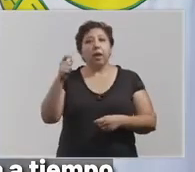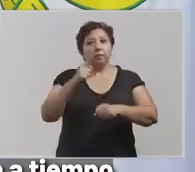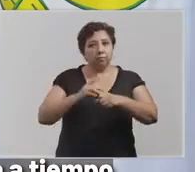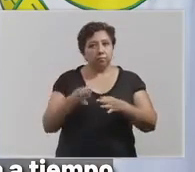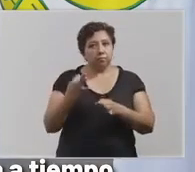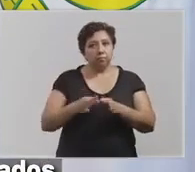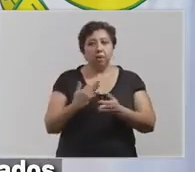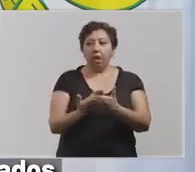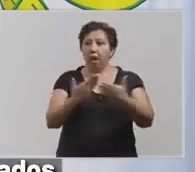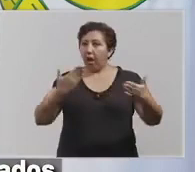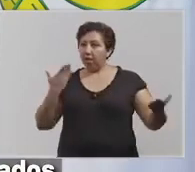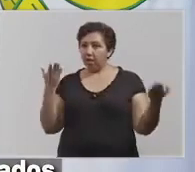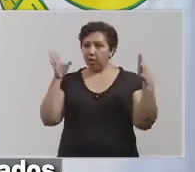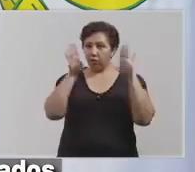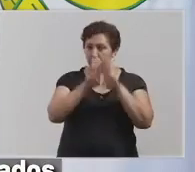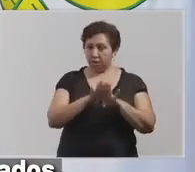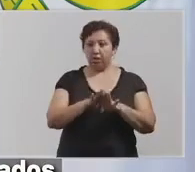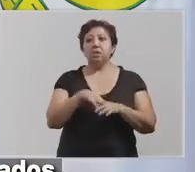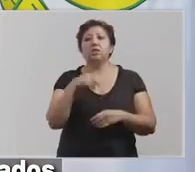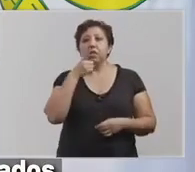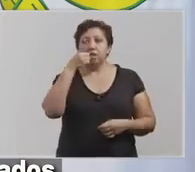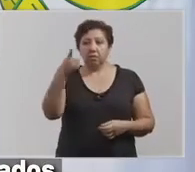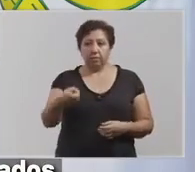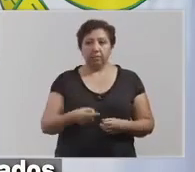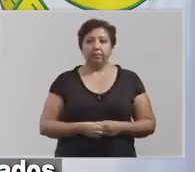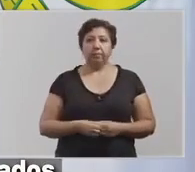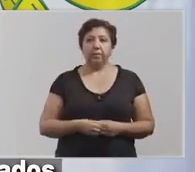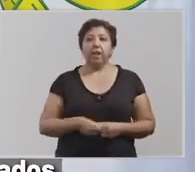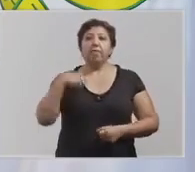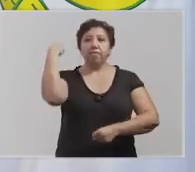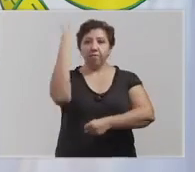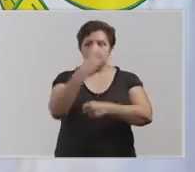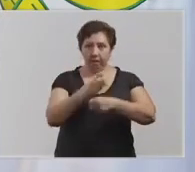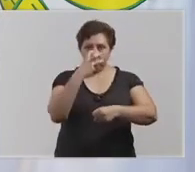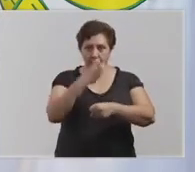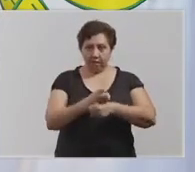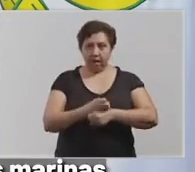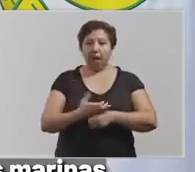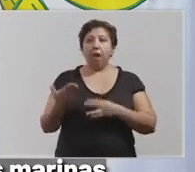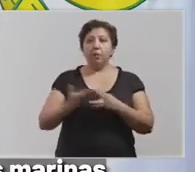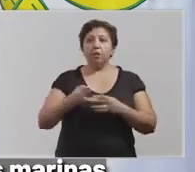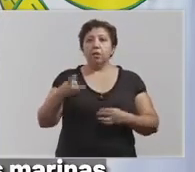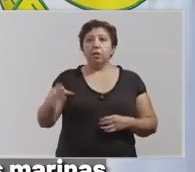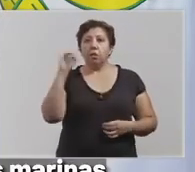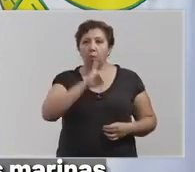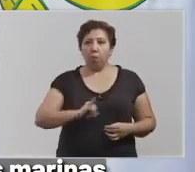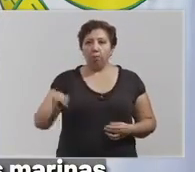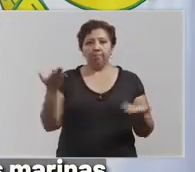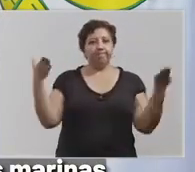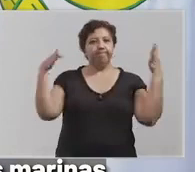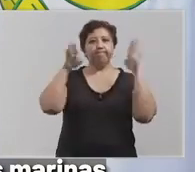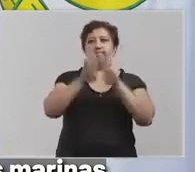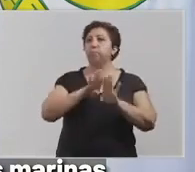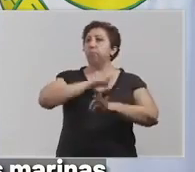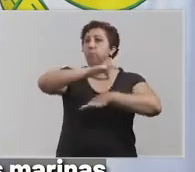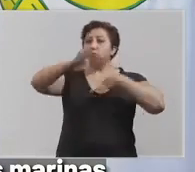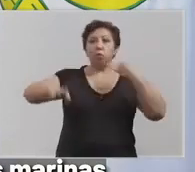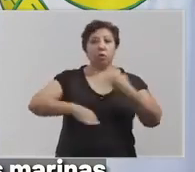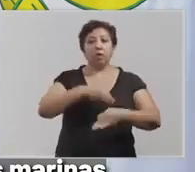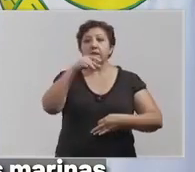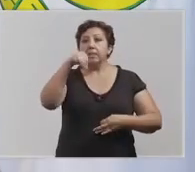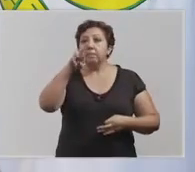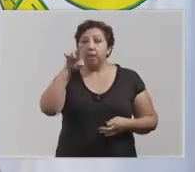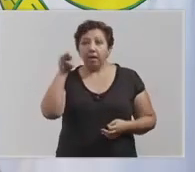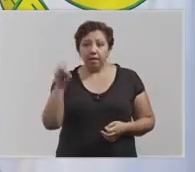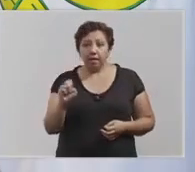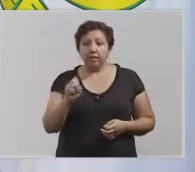salida a tiempo antes de los cierres viales ya mencionados. Tercera, a partir de este jueves se cierran todas las